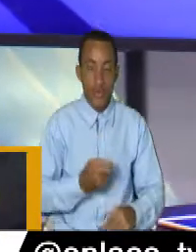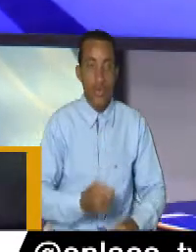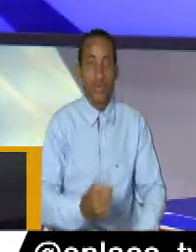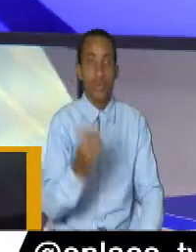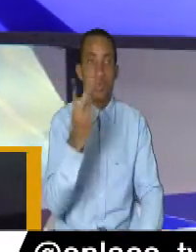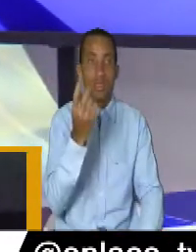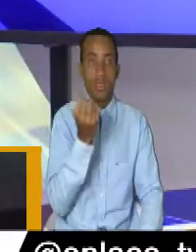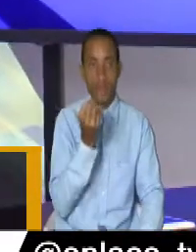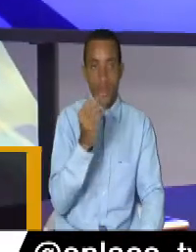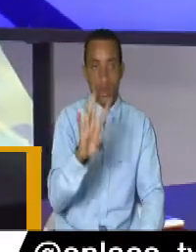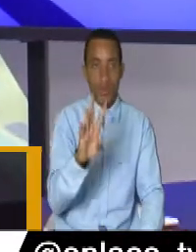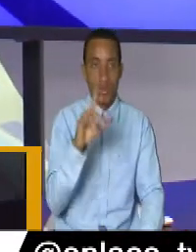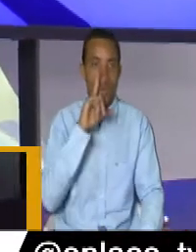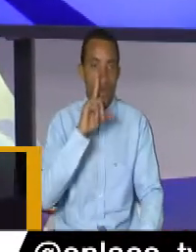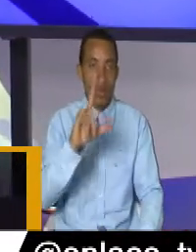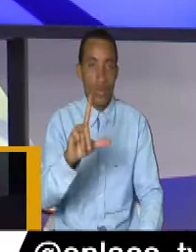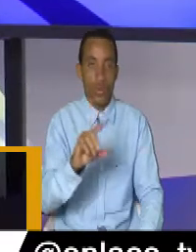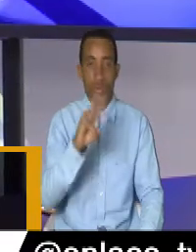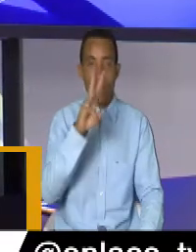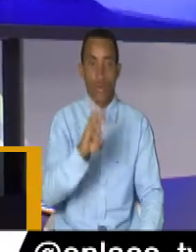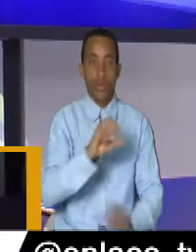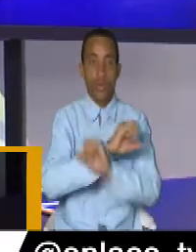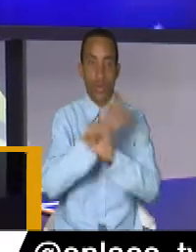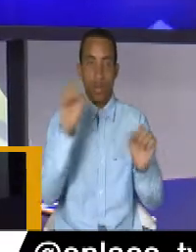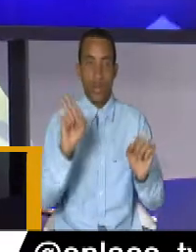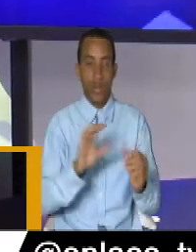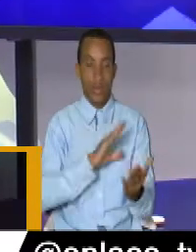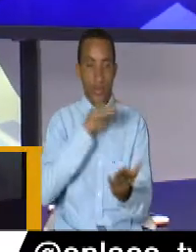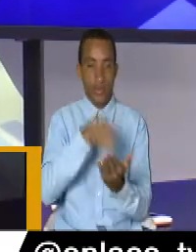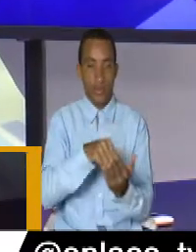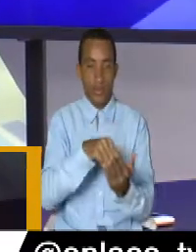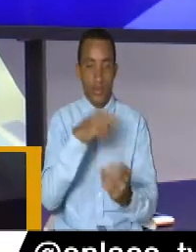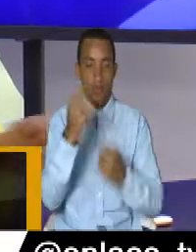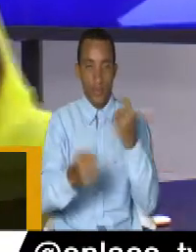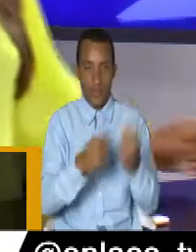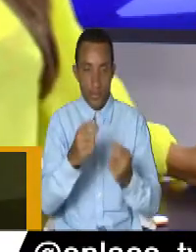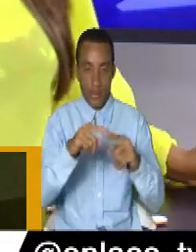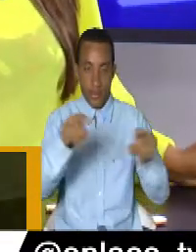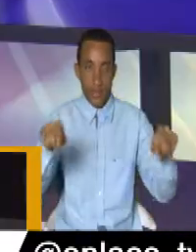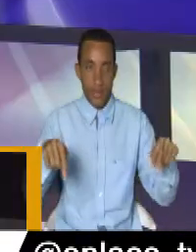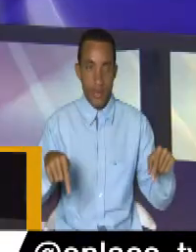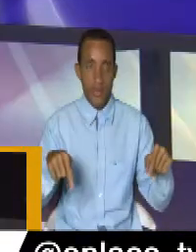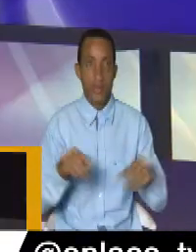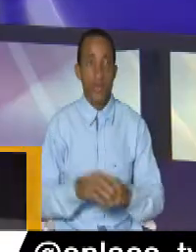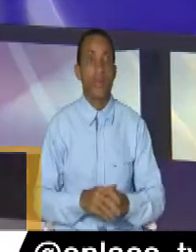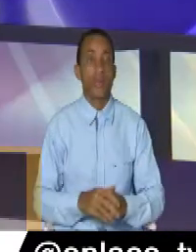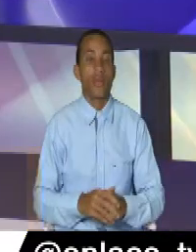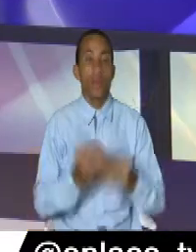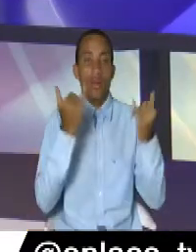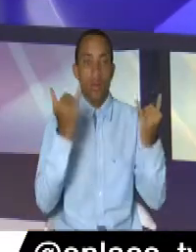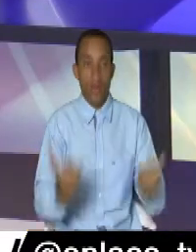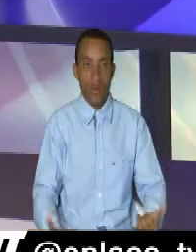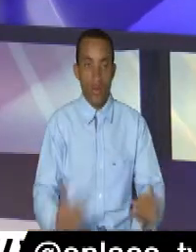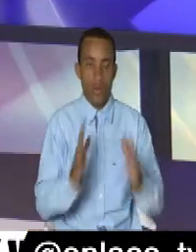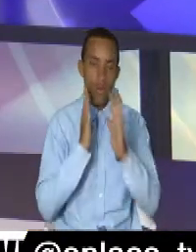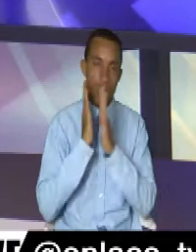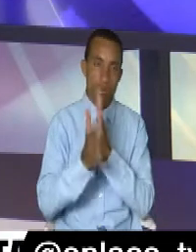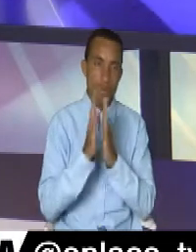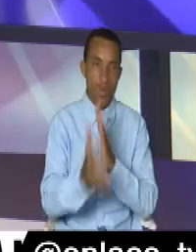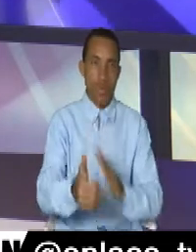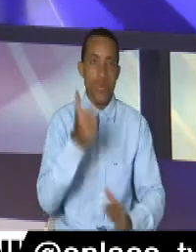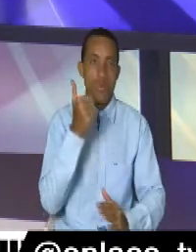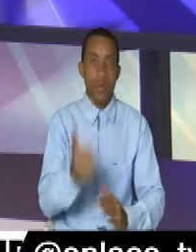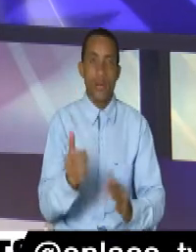julio desde las 8 de la mañana en el auditorio del Centro Comercial San Silvestre. En otras noticias, a esta hora llegamos con buenas noticias a través de